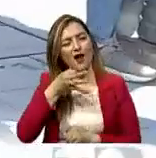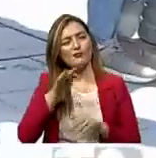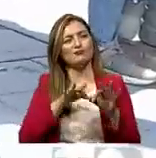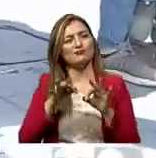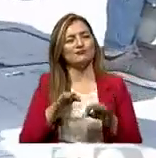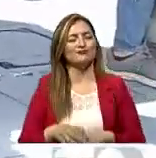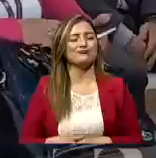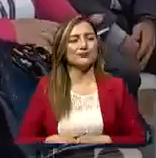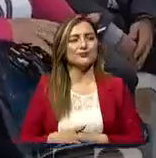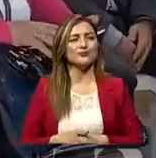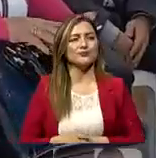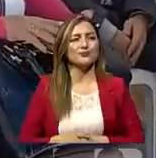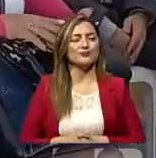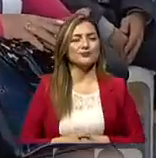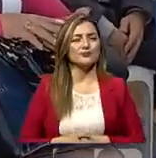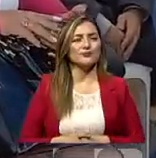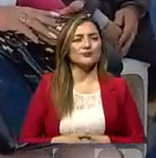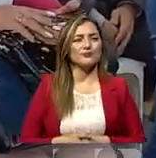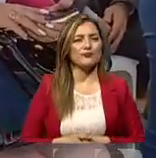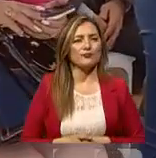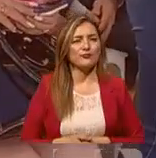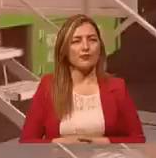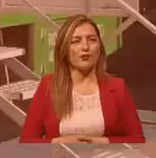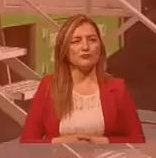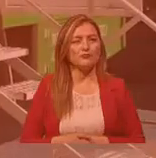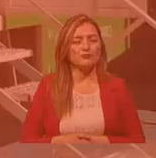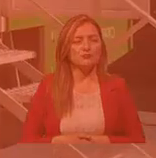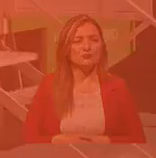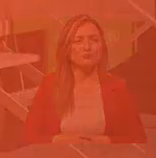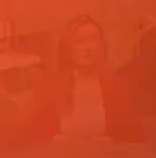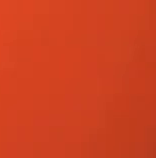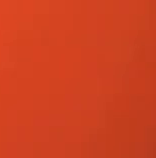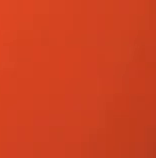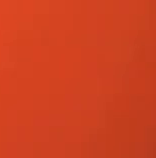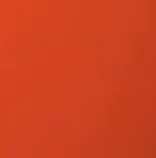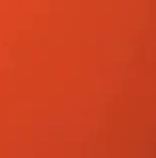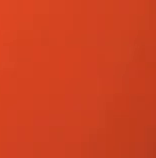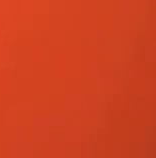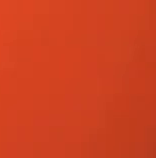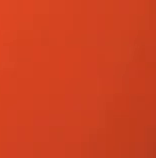exhibiciones. Con imágenes de Griselda Naranjo en Azogues, provincia del Cañar, Marta Calle, 24.